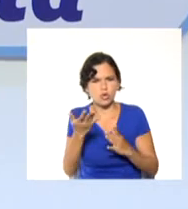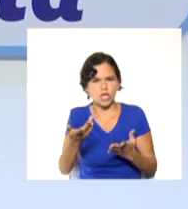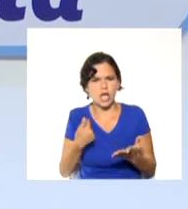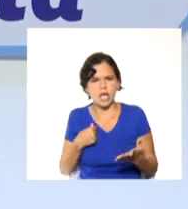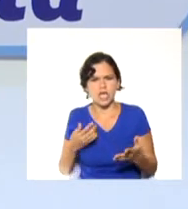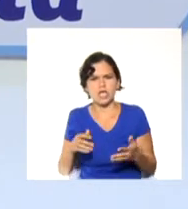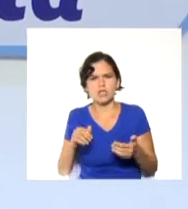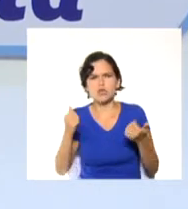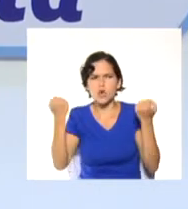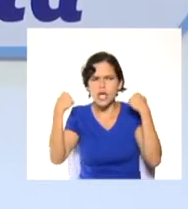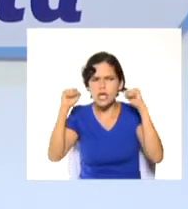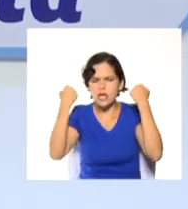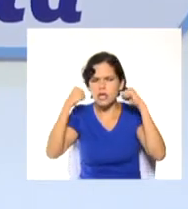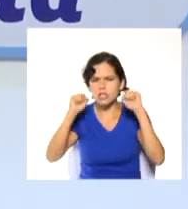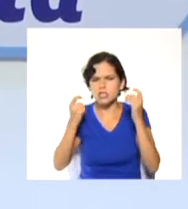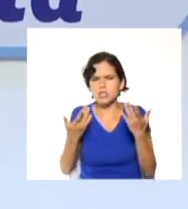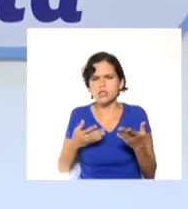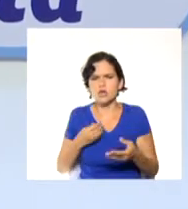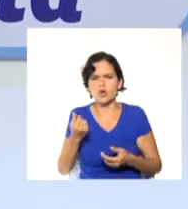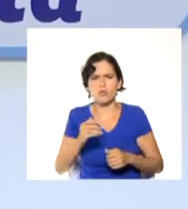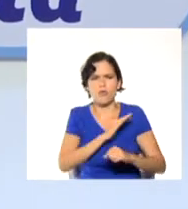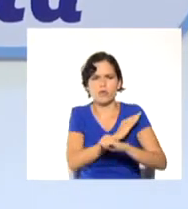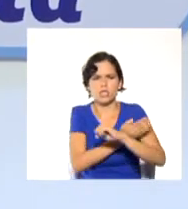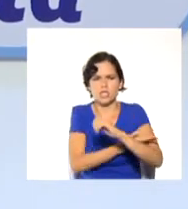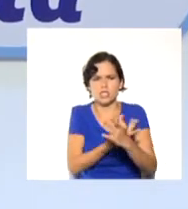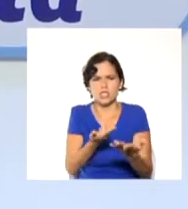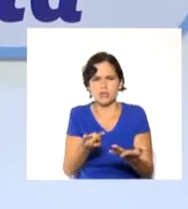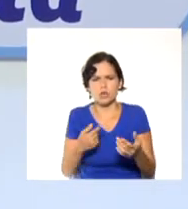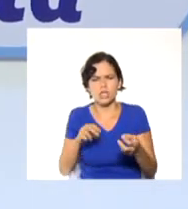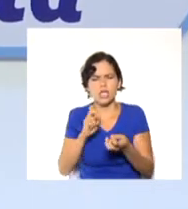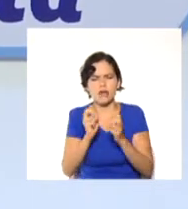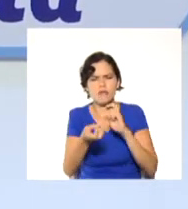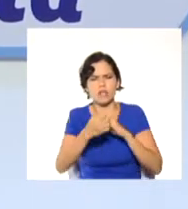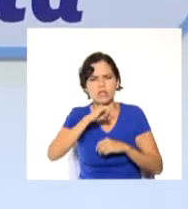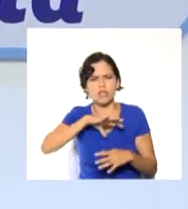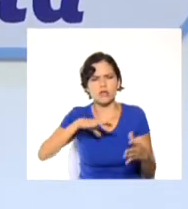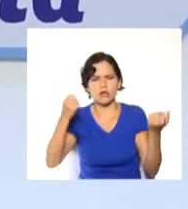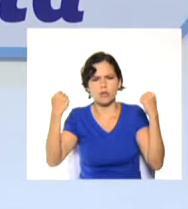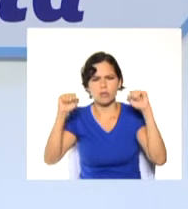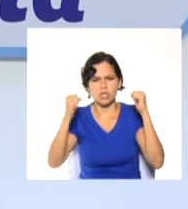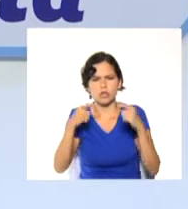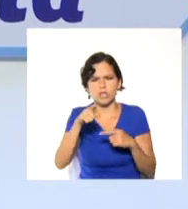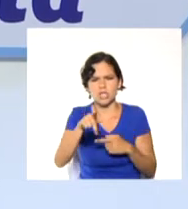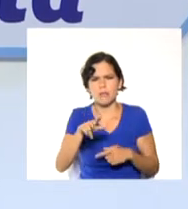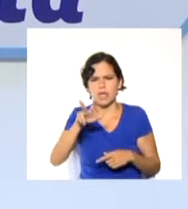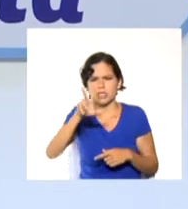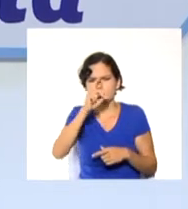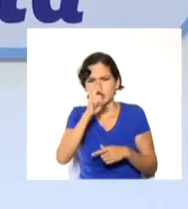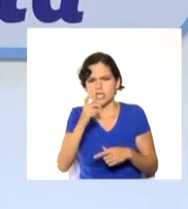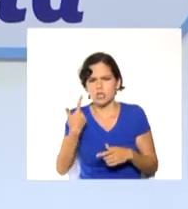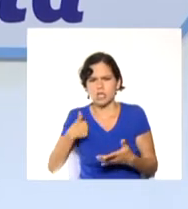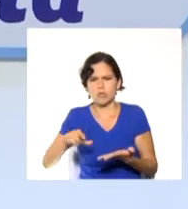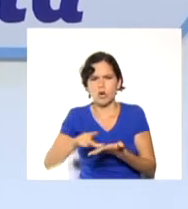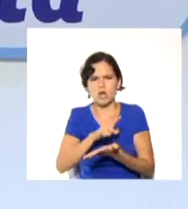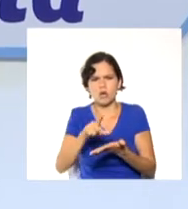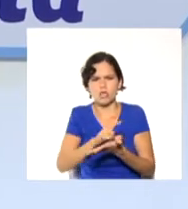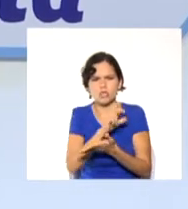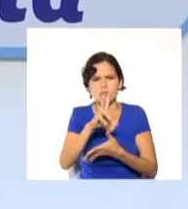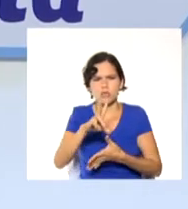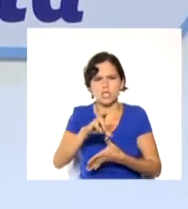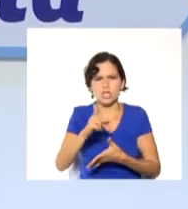tipos de ejercicios? ¿Cómo nos familiarizamos más con este referente teórico? Pues, como ustedes saben, para tercer año tenemos la colección